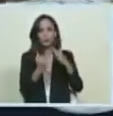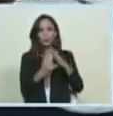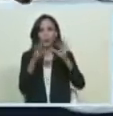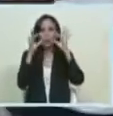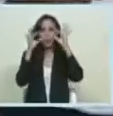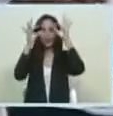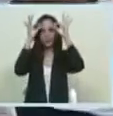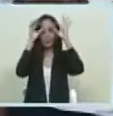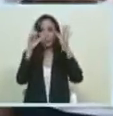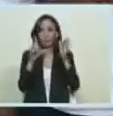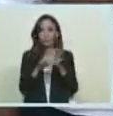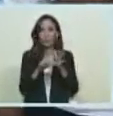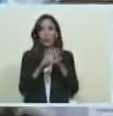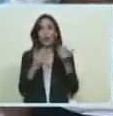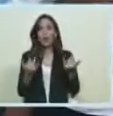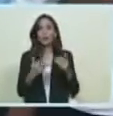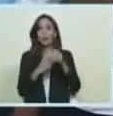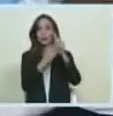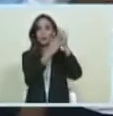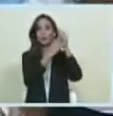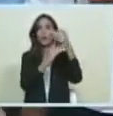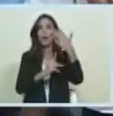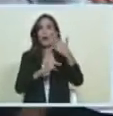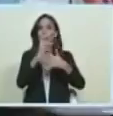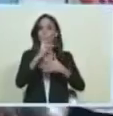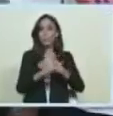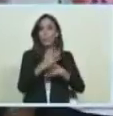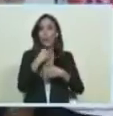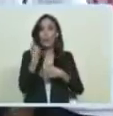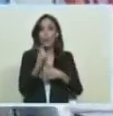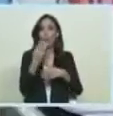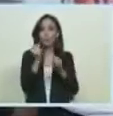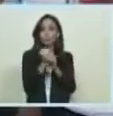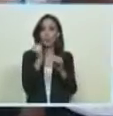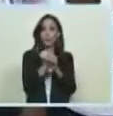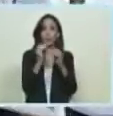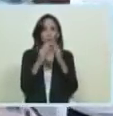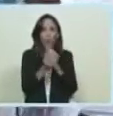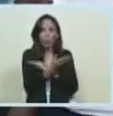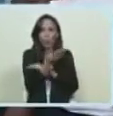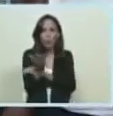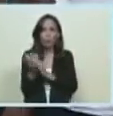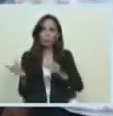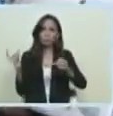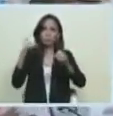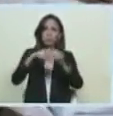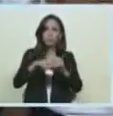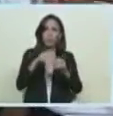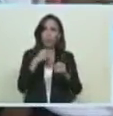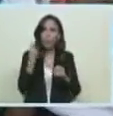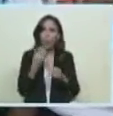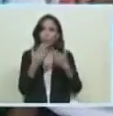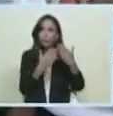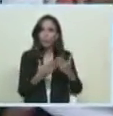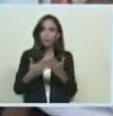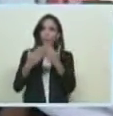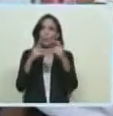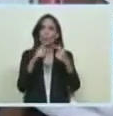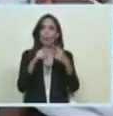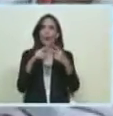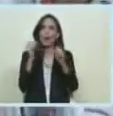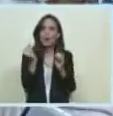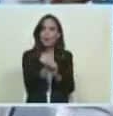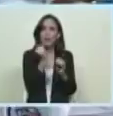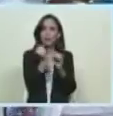acá liderizando el Plan Chamba Juvenil, garantizando que todos nuestros jóvenes se incorporen estudio y trabajo, como